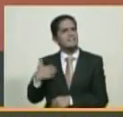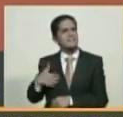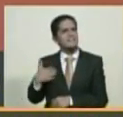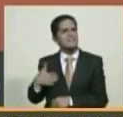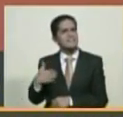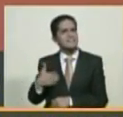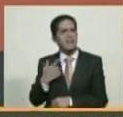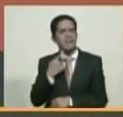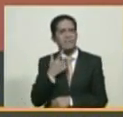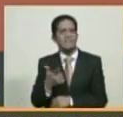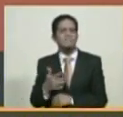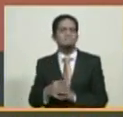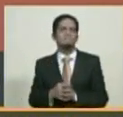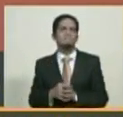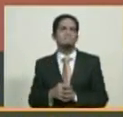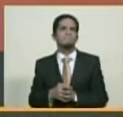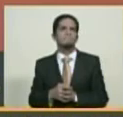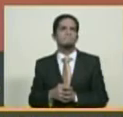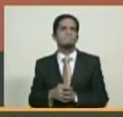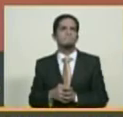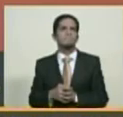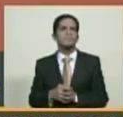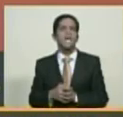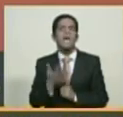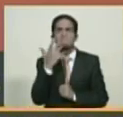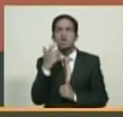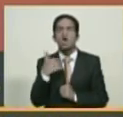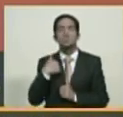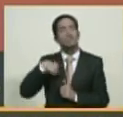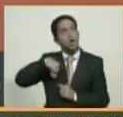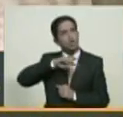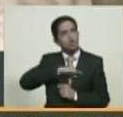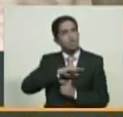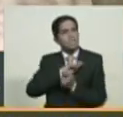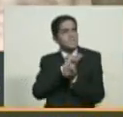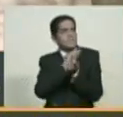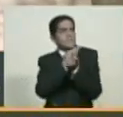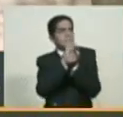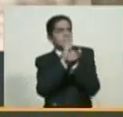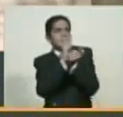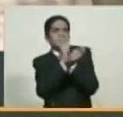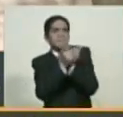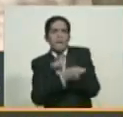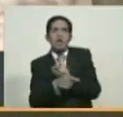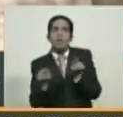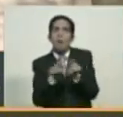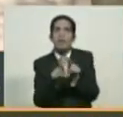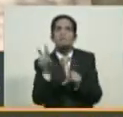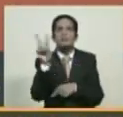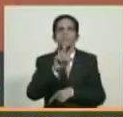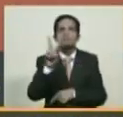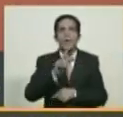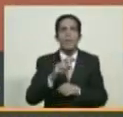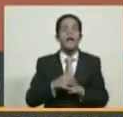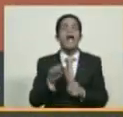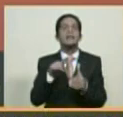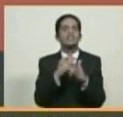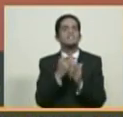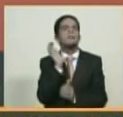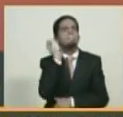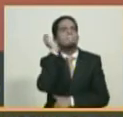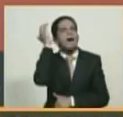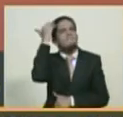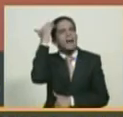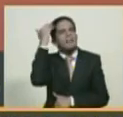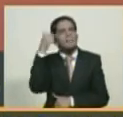dijo: nos estaban llevando a ser como Venezuela. Y vi un meme donde está Mafalda diciendo: esa era nuestra